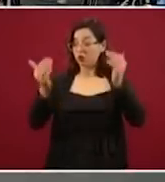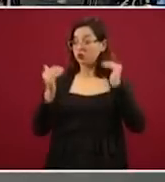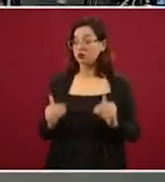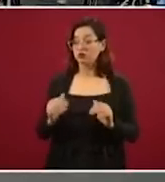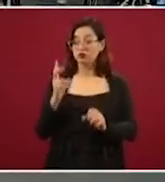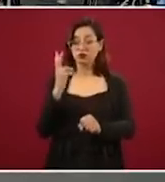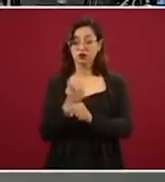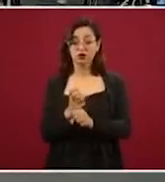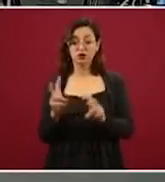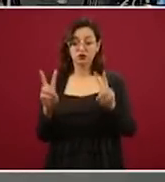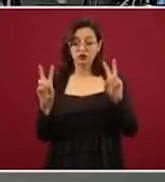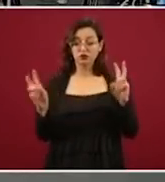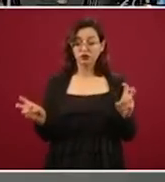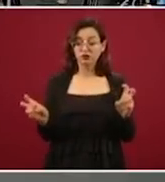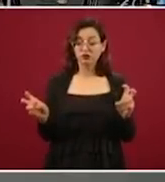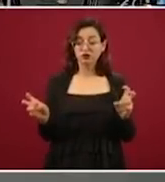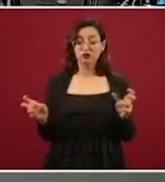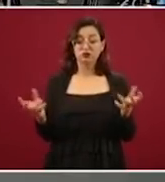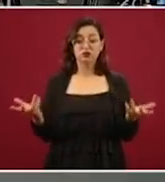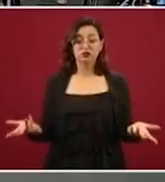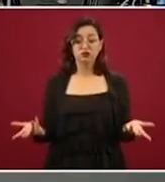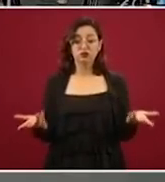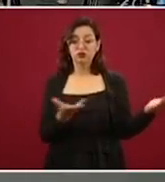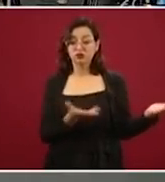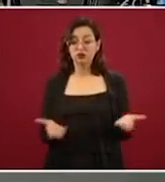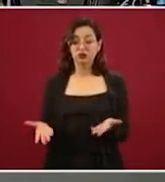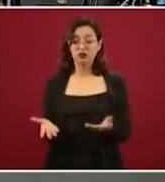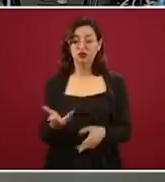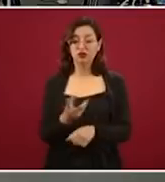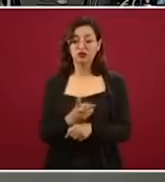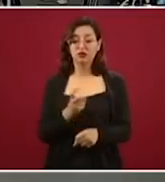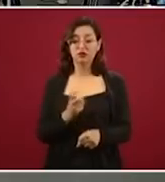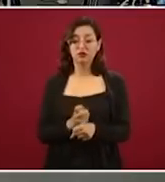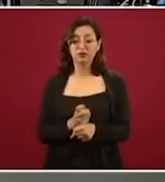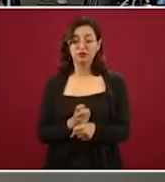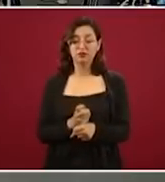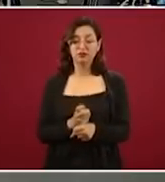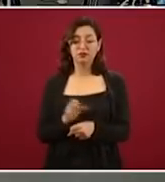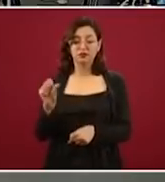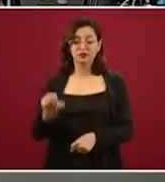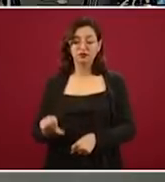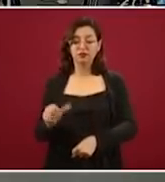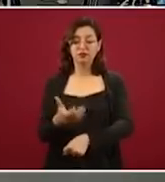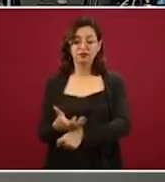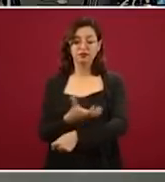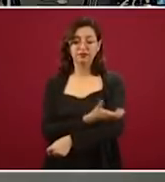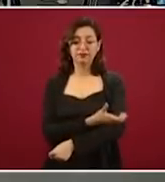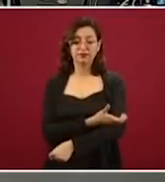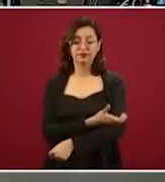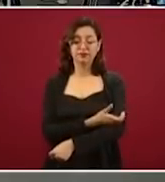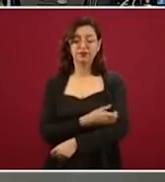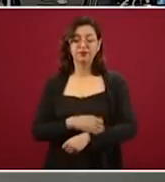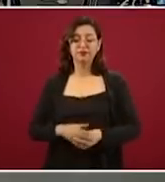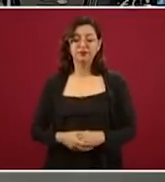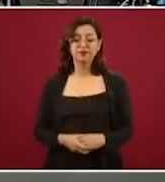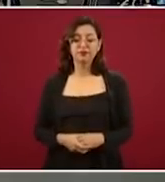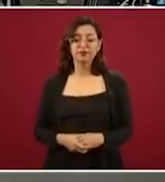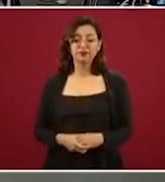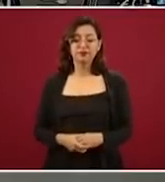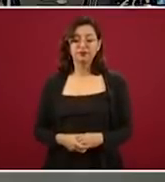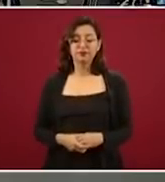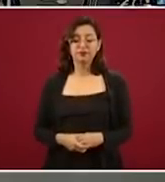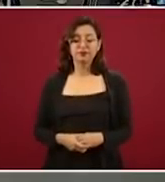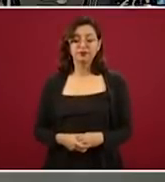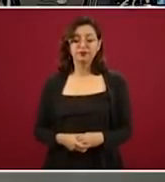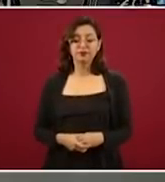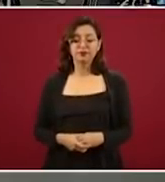tema que invitamos a quienes nos acompañan el día de hoy,